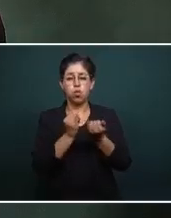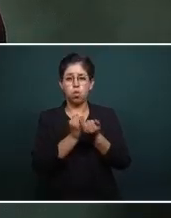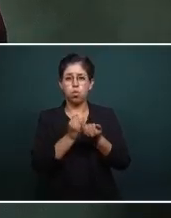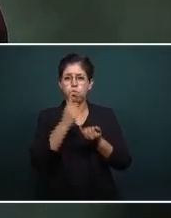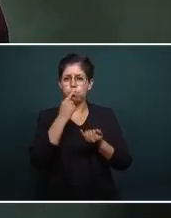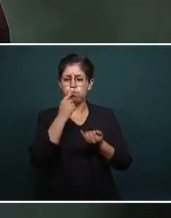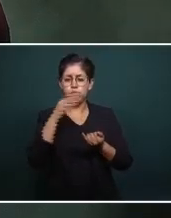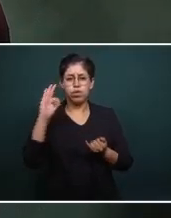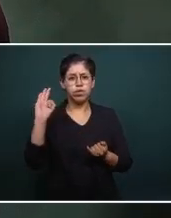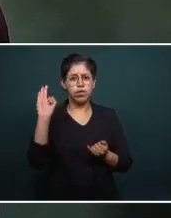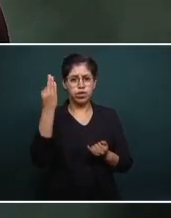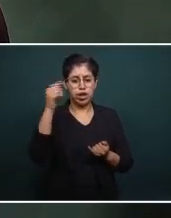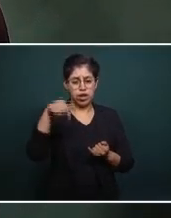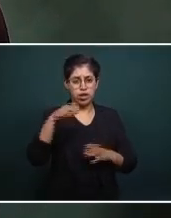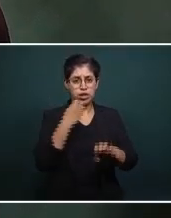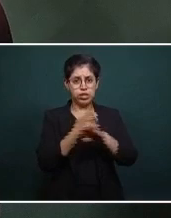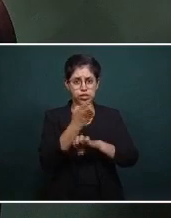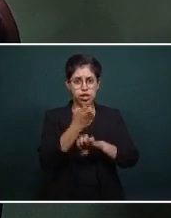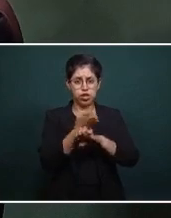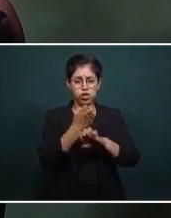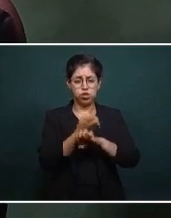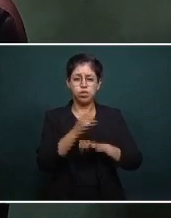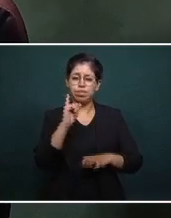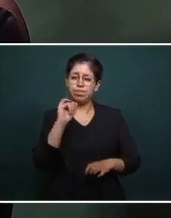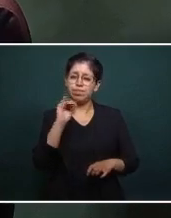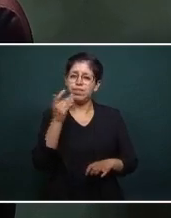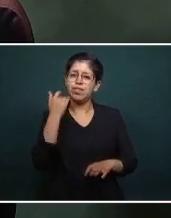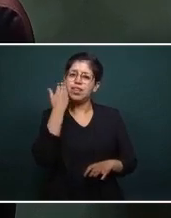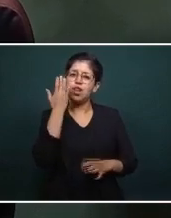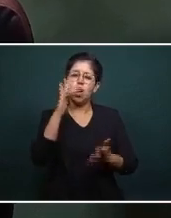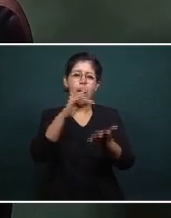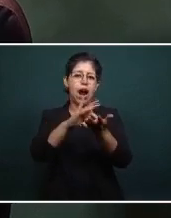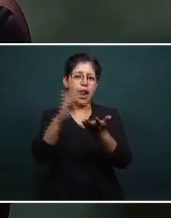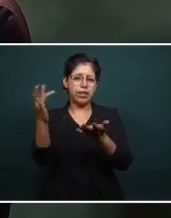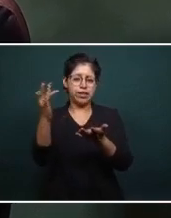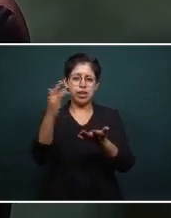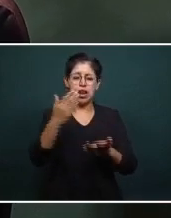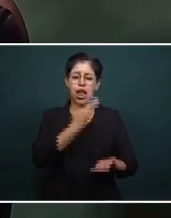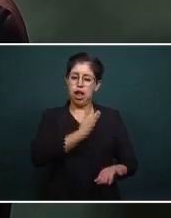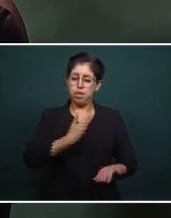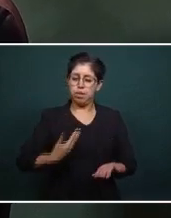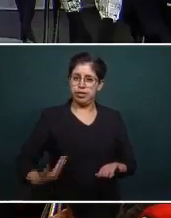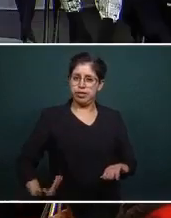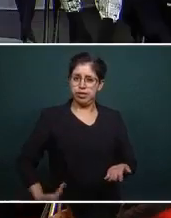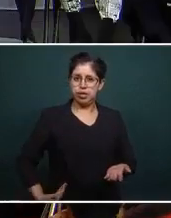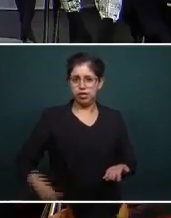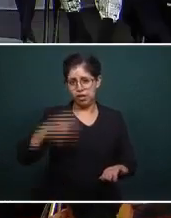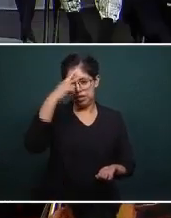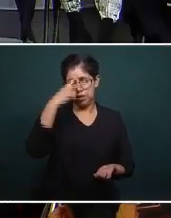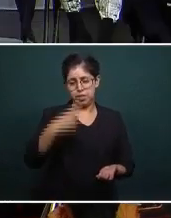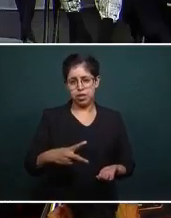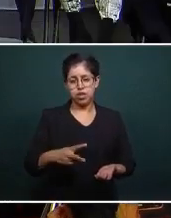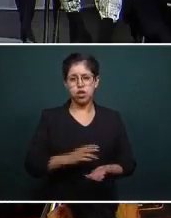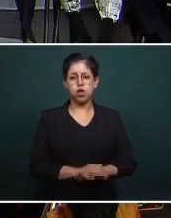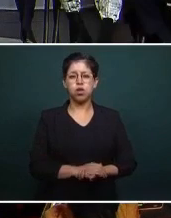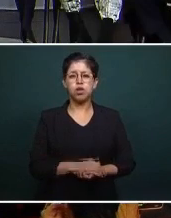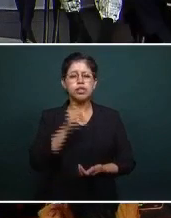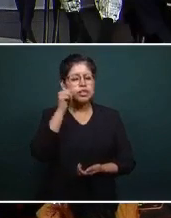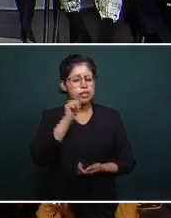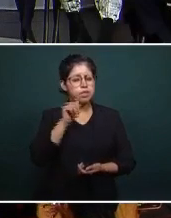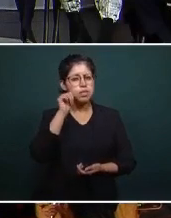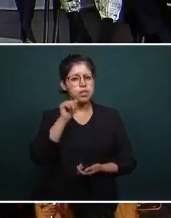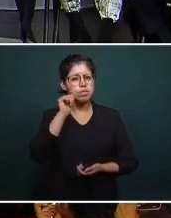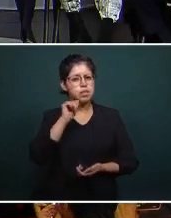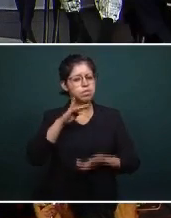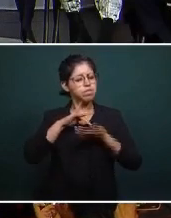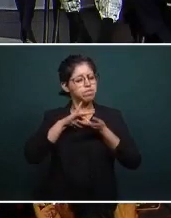en el estado, yo quiero aquí aprovechar para agradecerle al presidente de México el respaldo y el apoyo de las